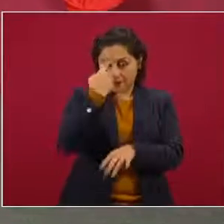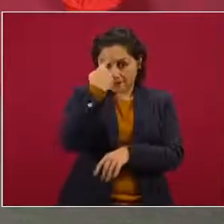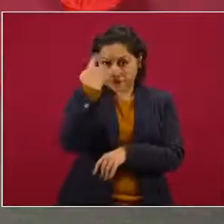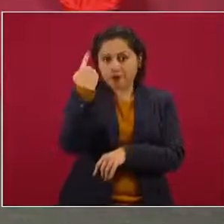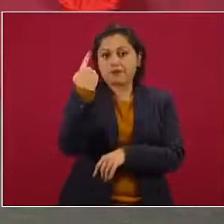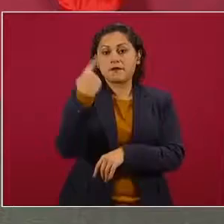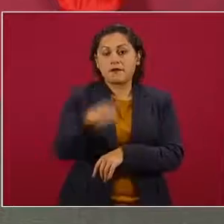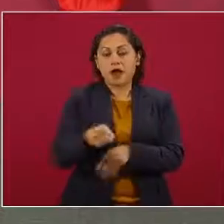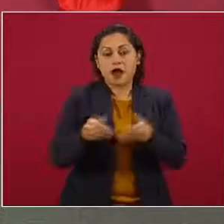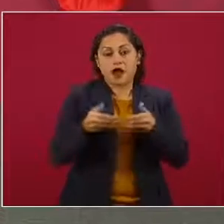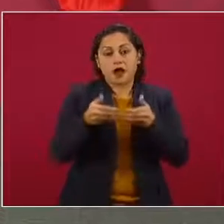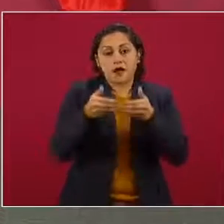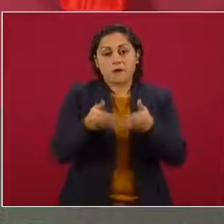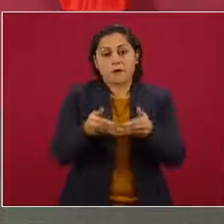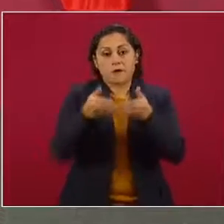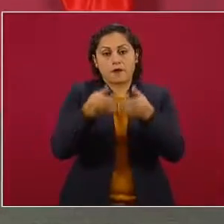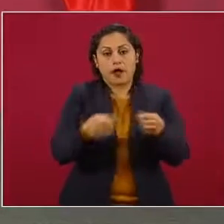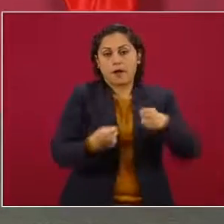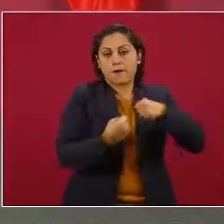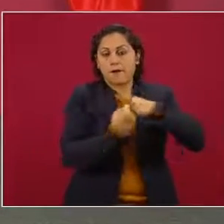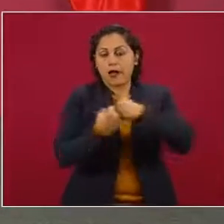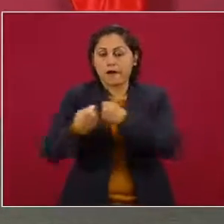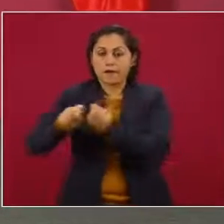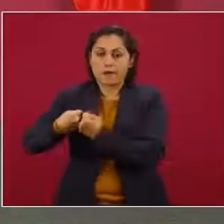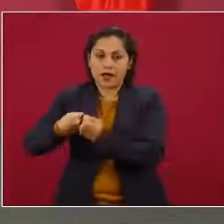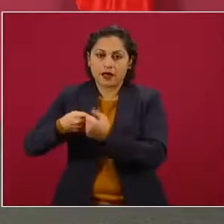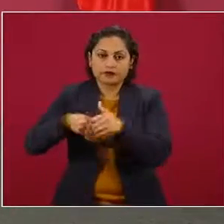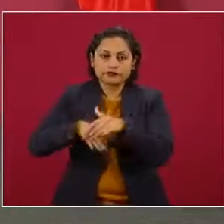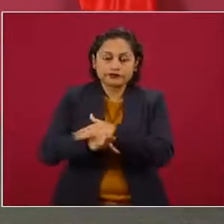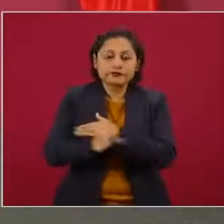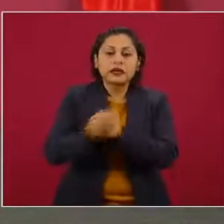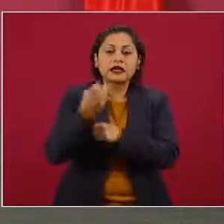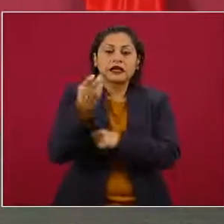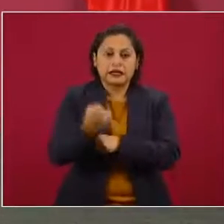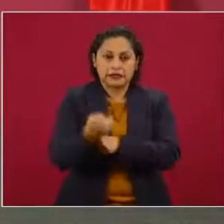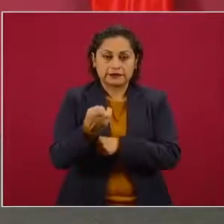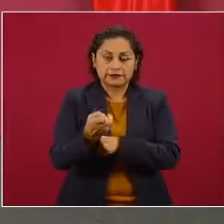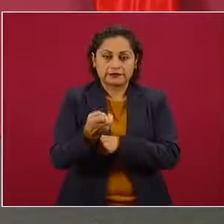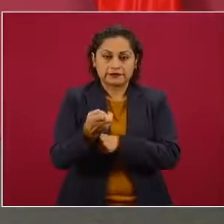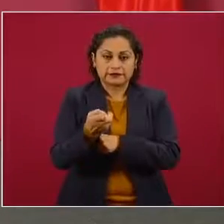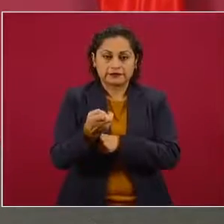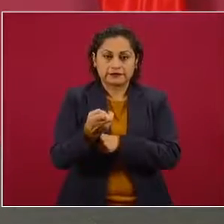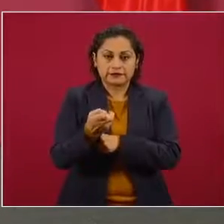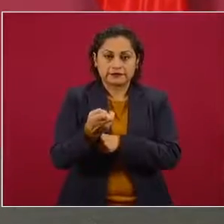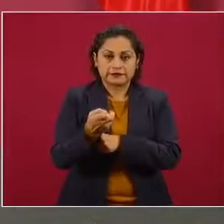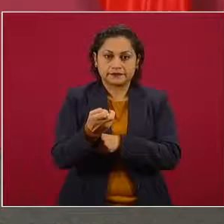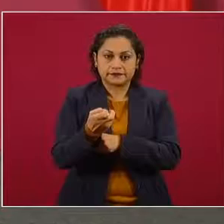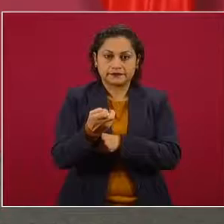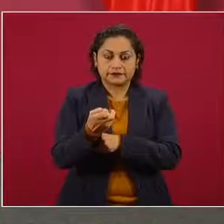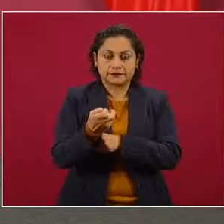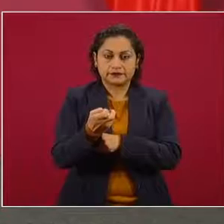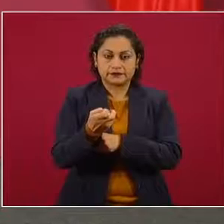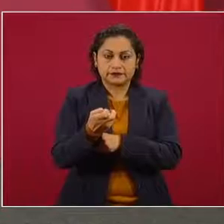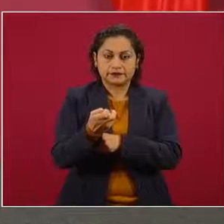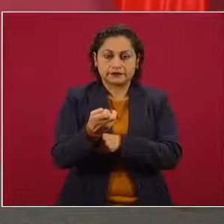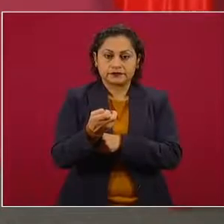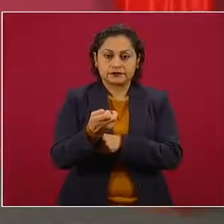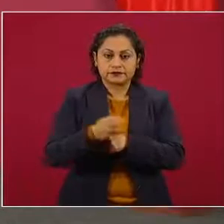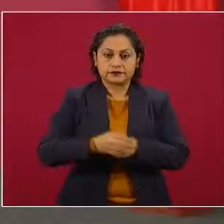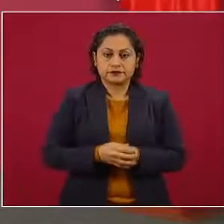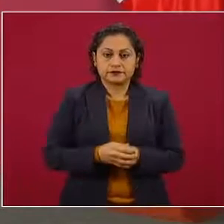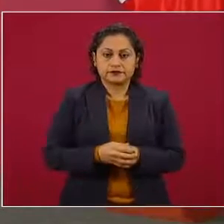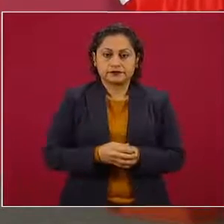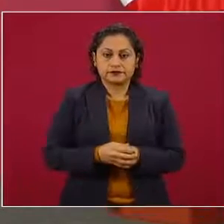de puertos y pasa el manejo de los puertos a